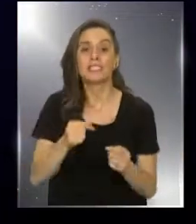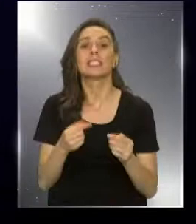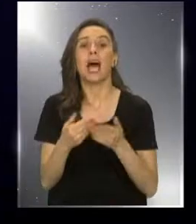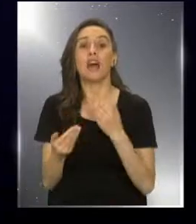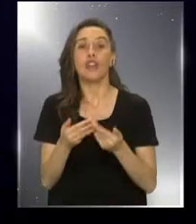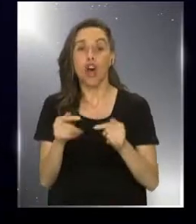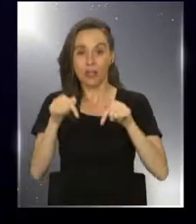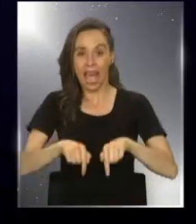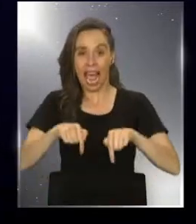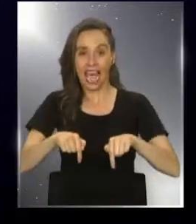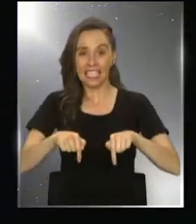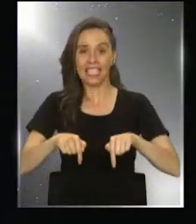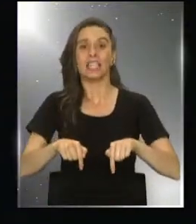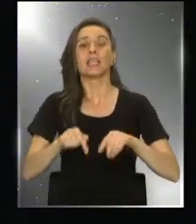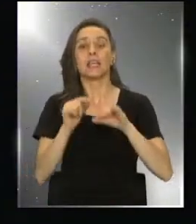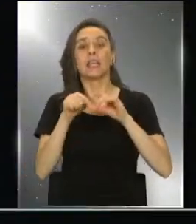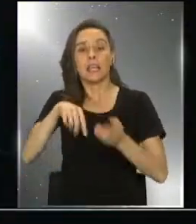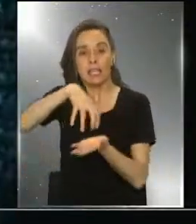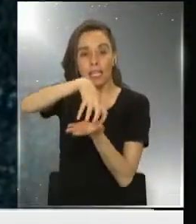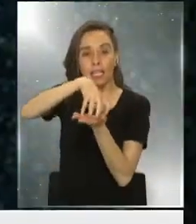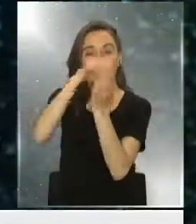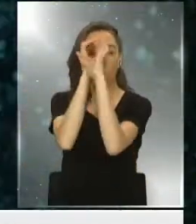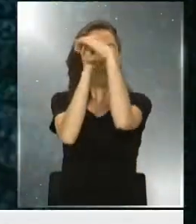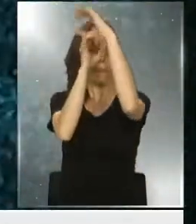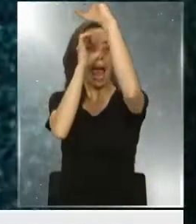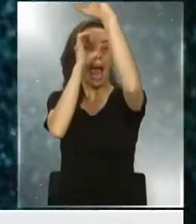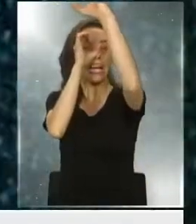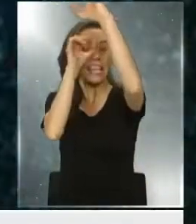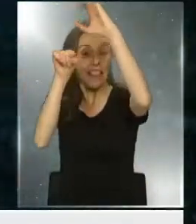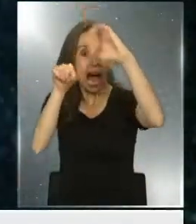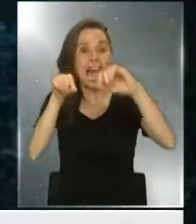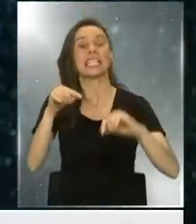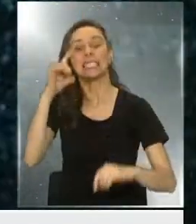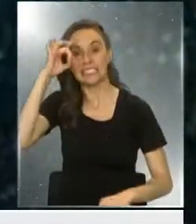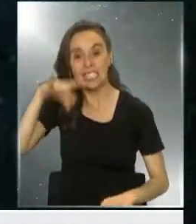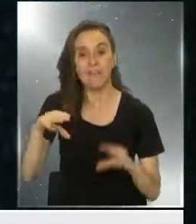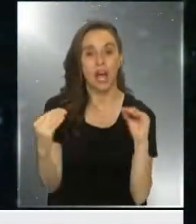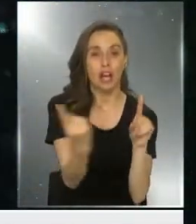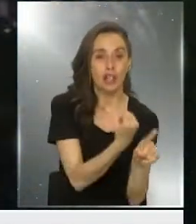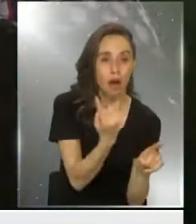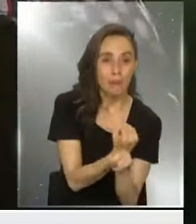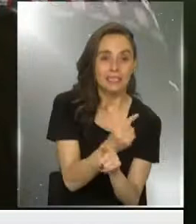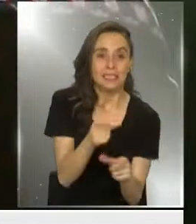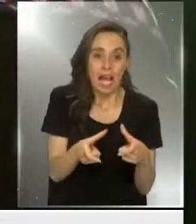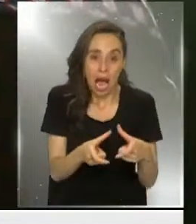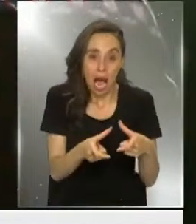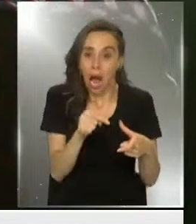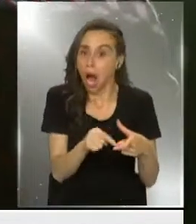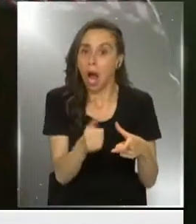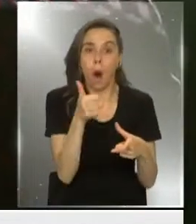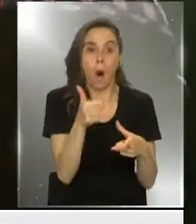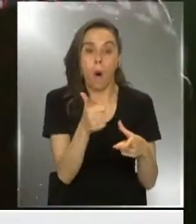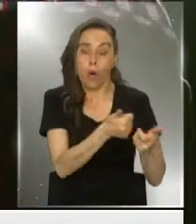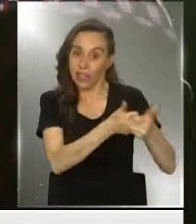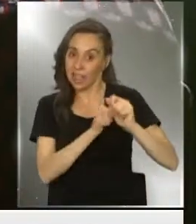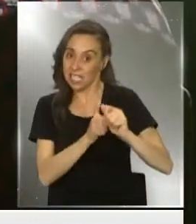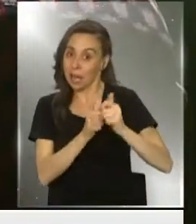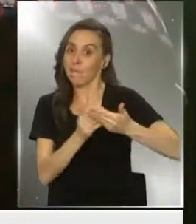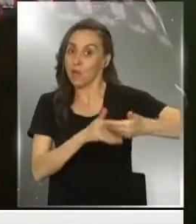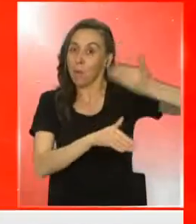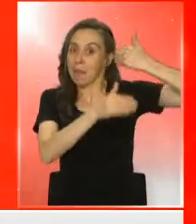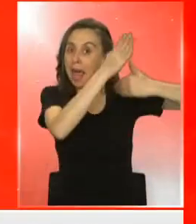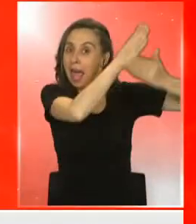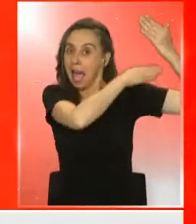lugar, en el Planetario. Lo sabíamos, era el lugar indicado para conversar sobre este trabajo que resultó todo un desafío para la